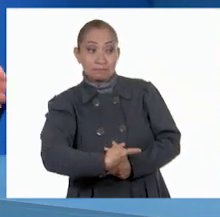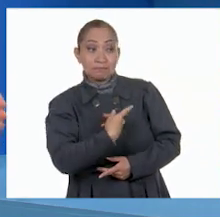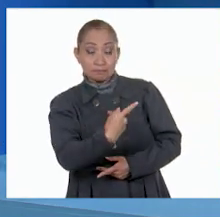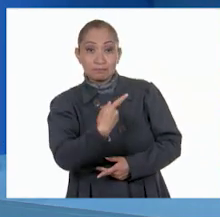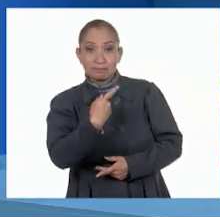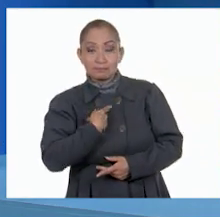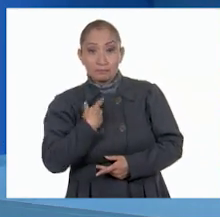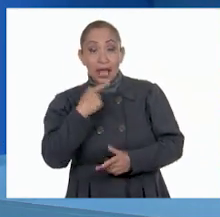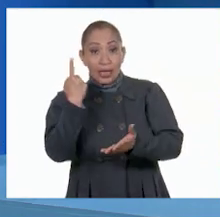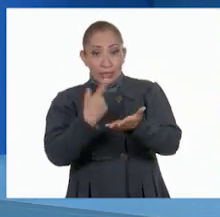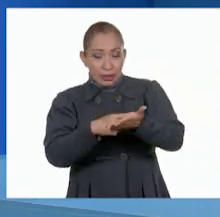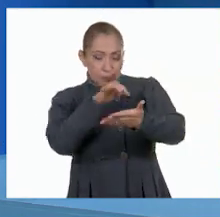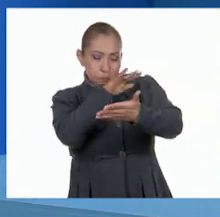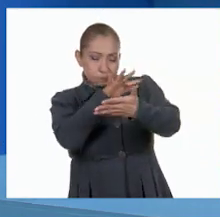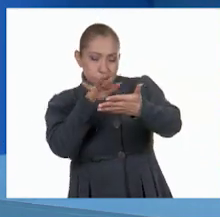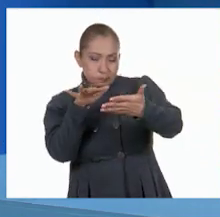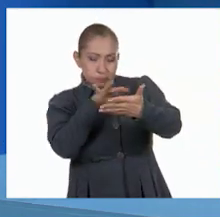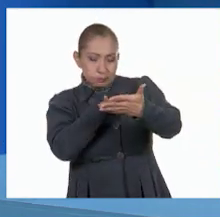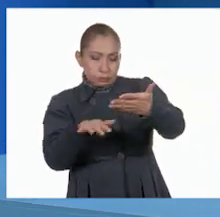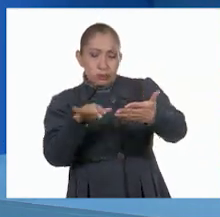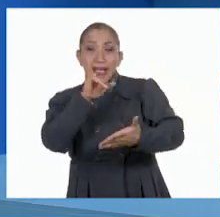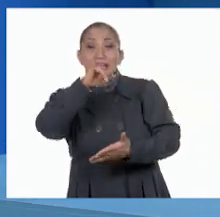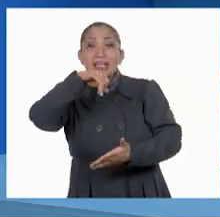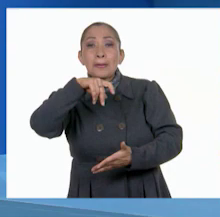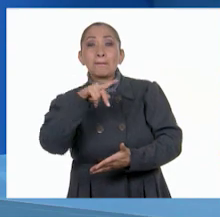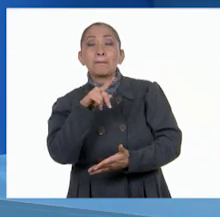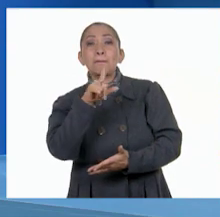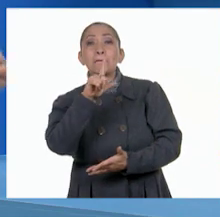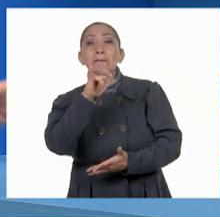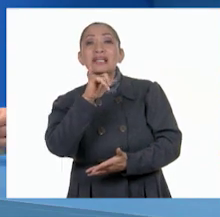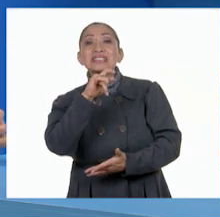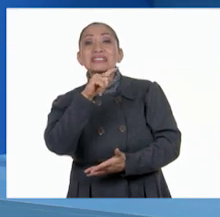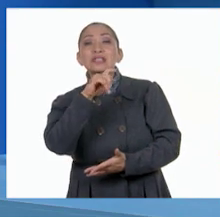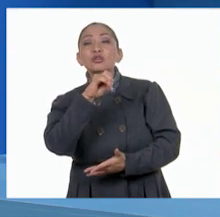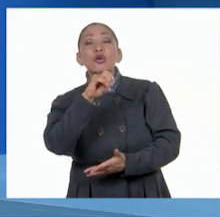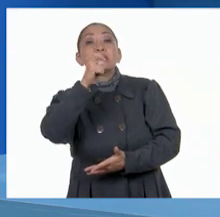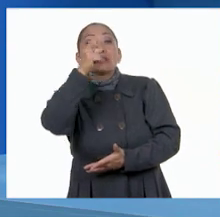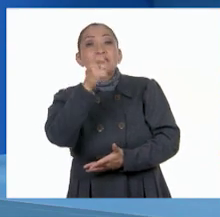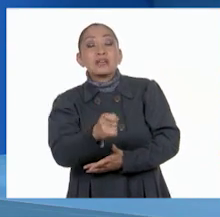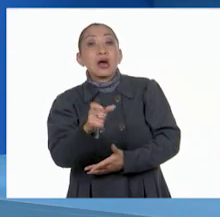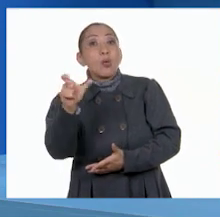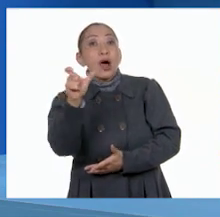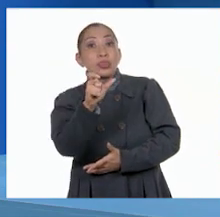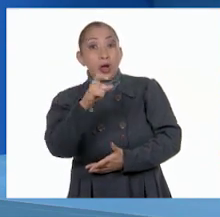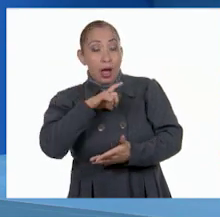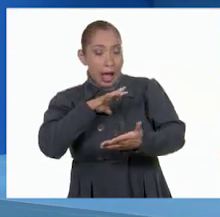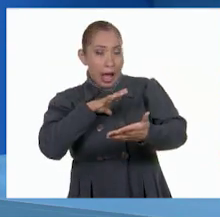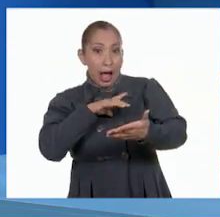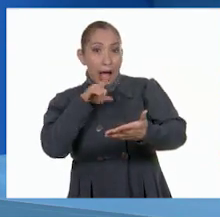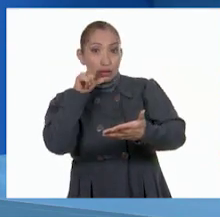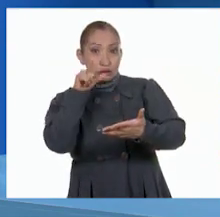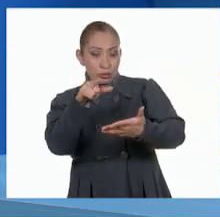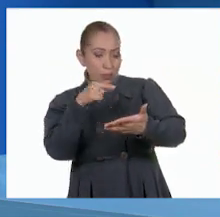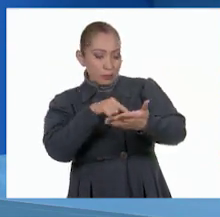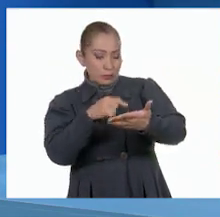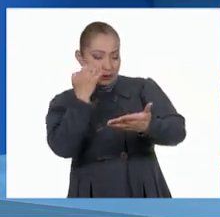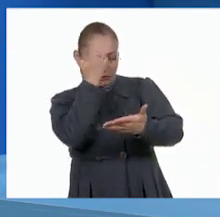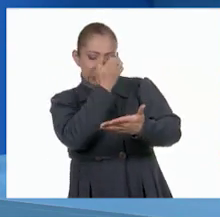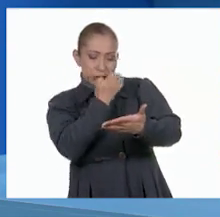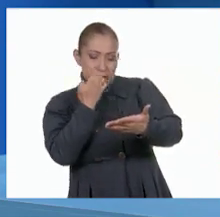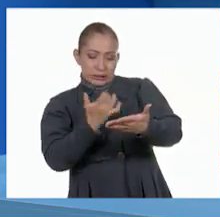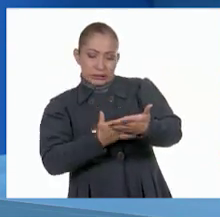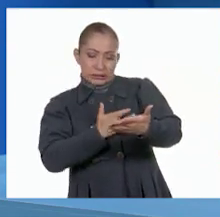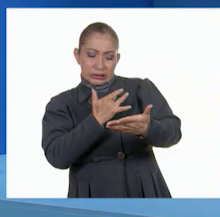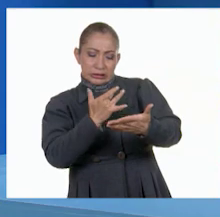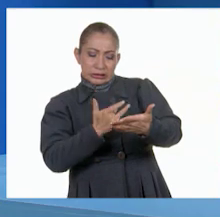de un texto es implícito cuando la información que contiene requiere ser interpretada para su comprensión.